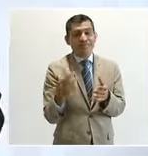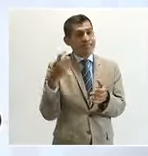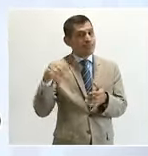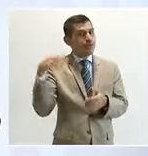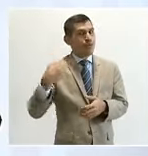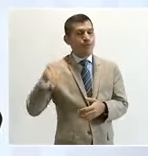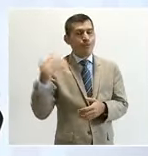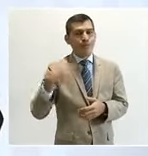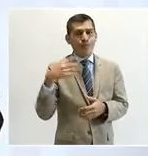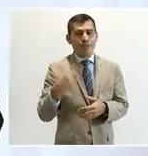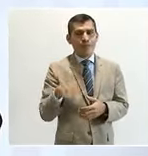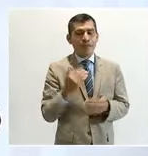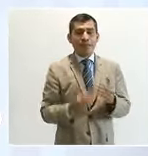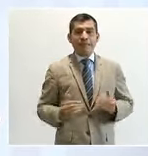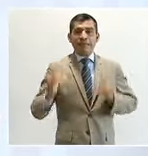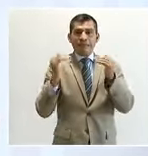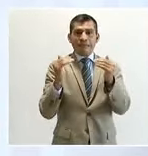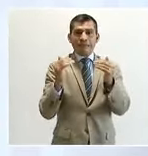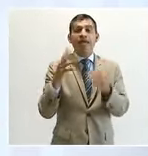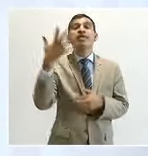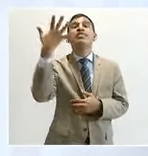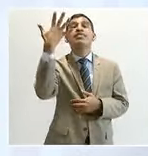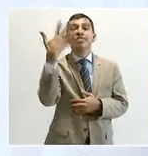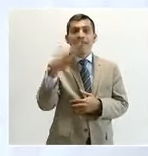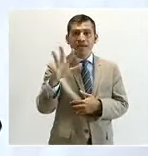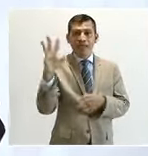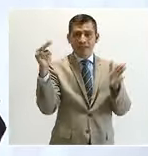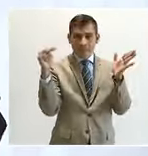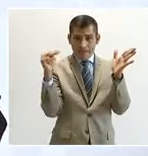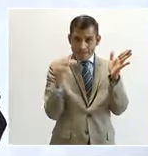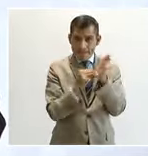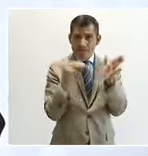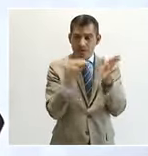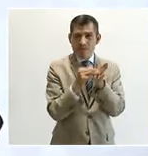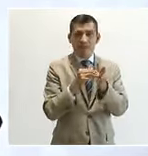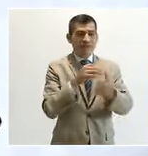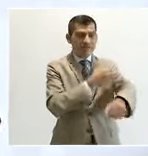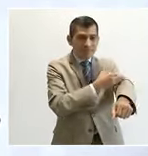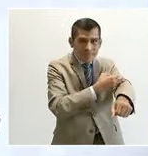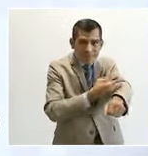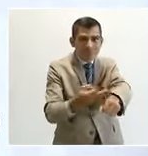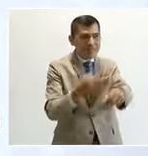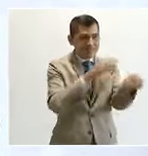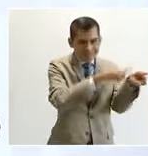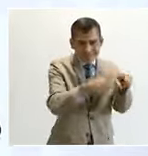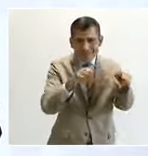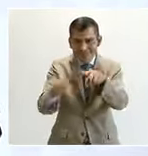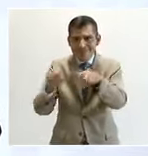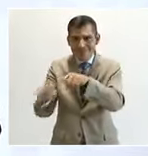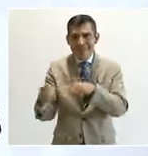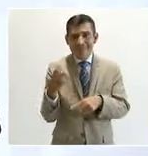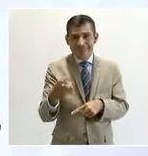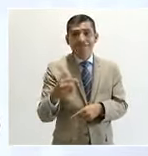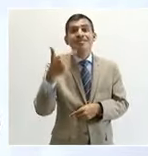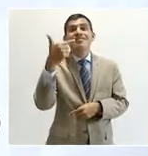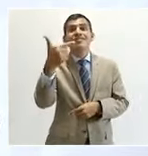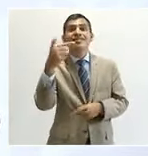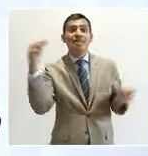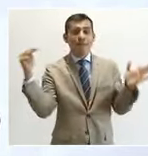a 10 millones de familias como 7.000